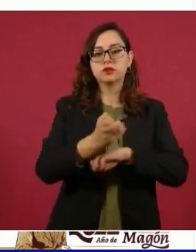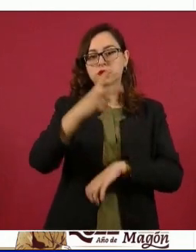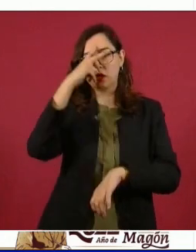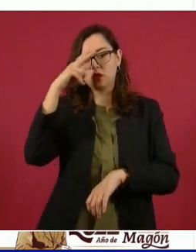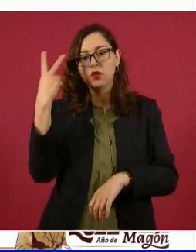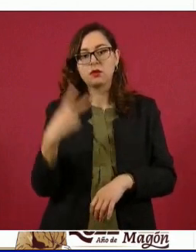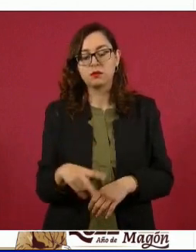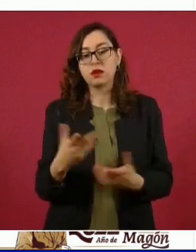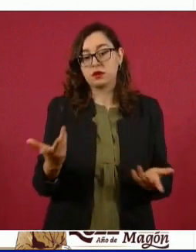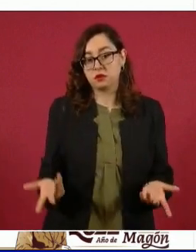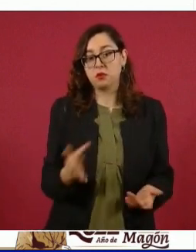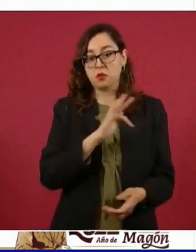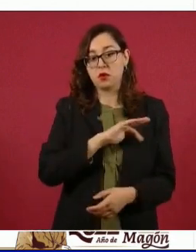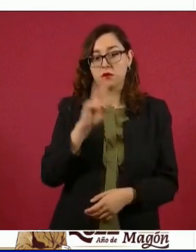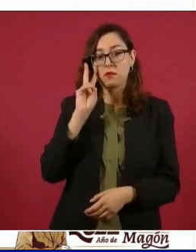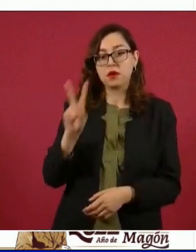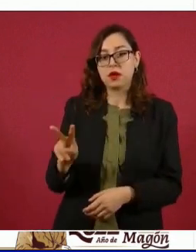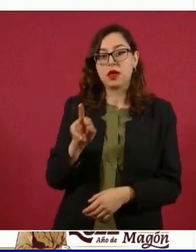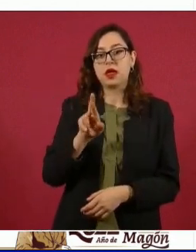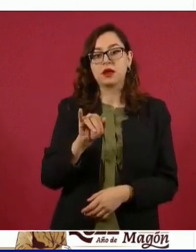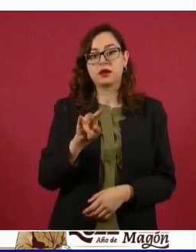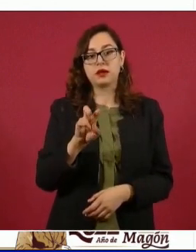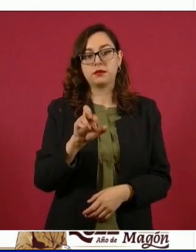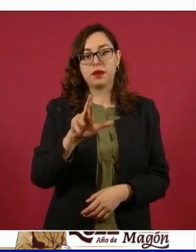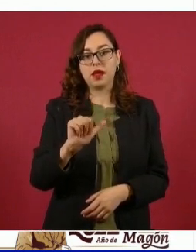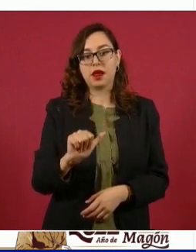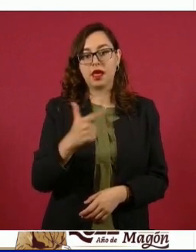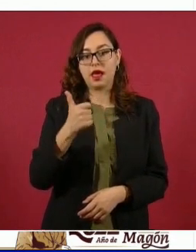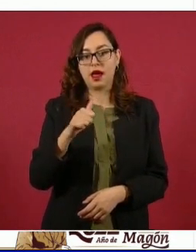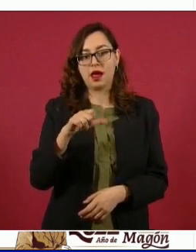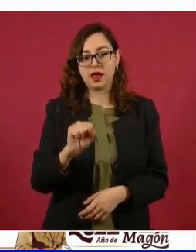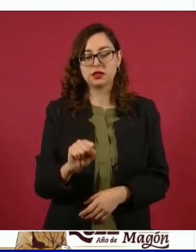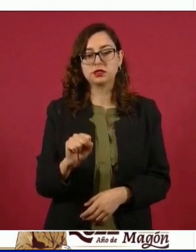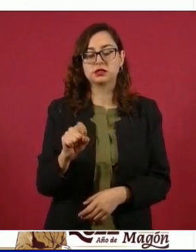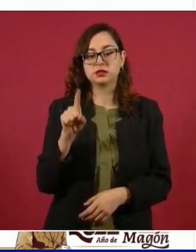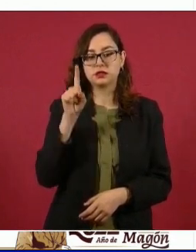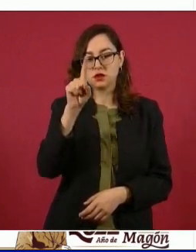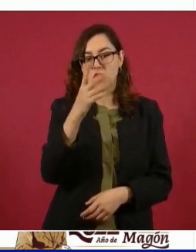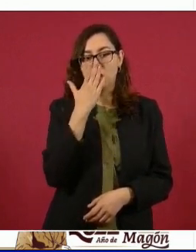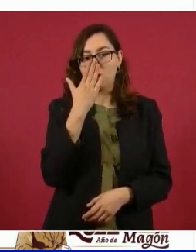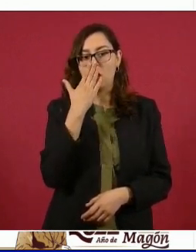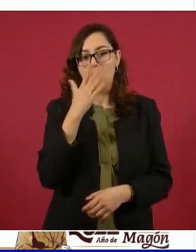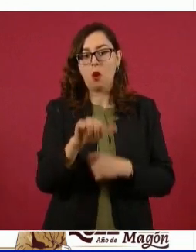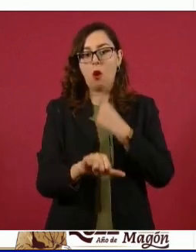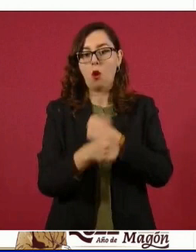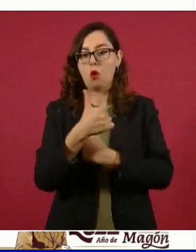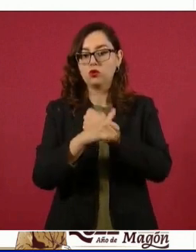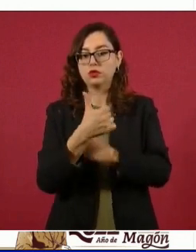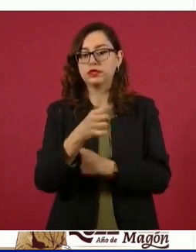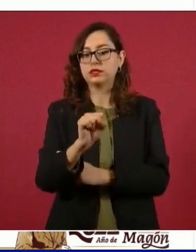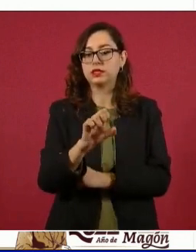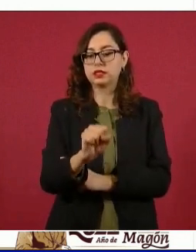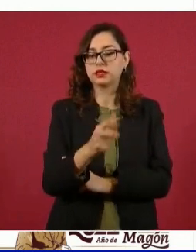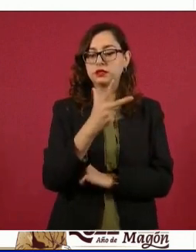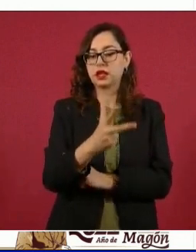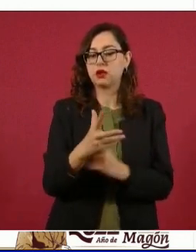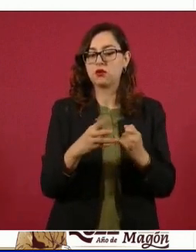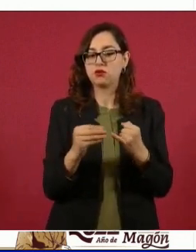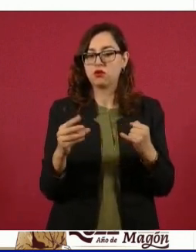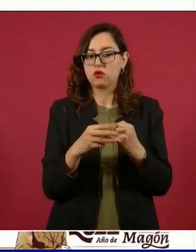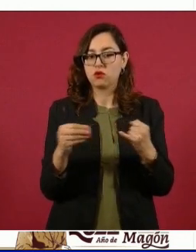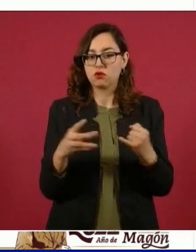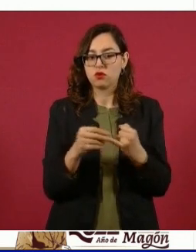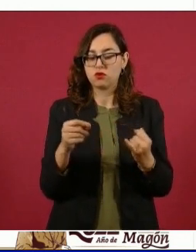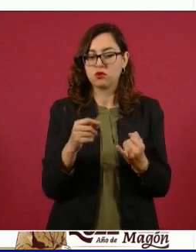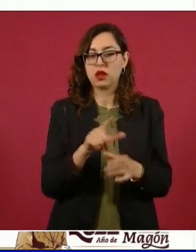Un ejemplo, Rivera Gas, en Imuris, Sonora, 11 pesos con 68